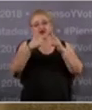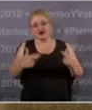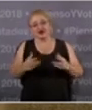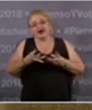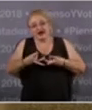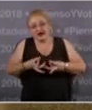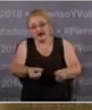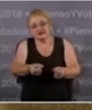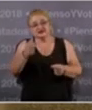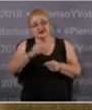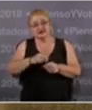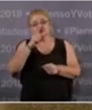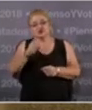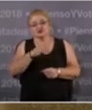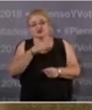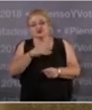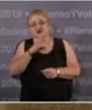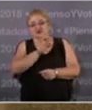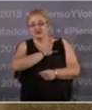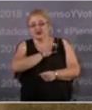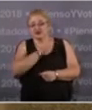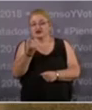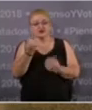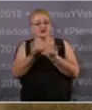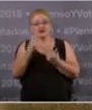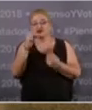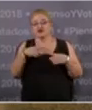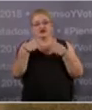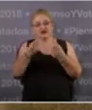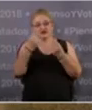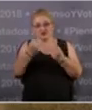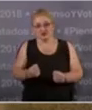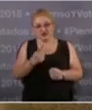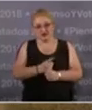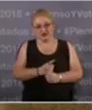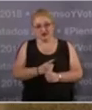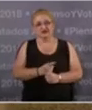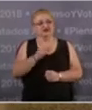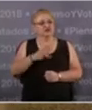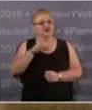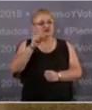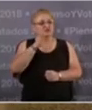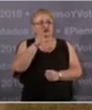millones de pesos en una industria del miedo que tampoco garantiza su seguridad. Resulta